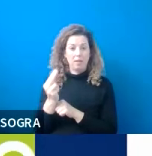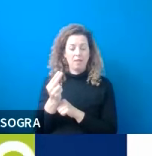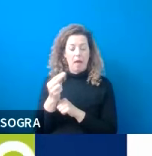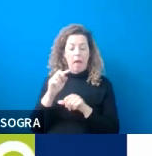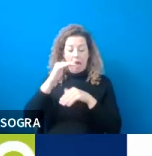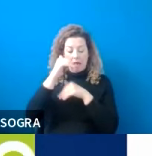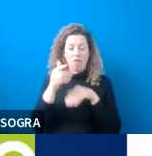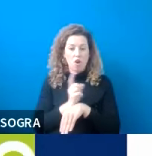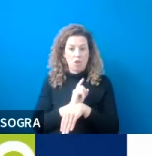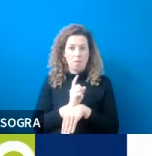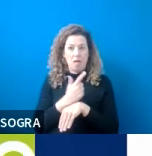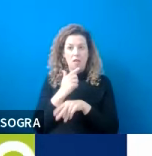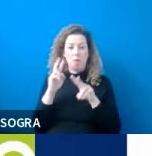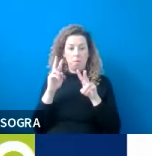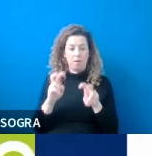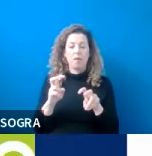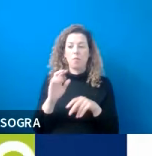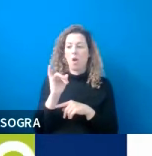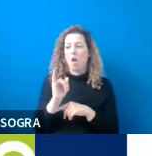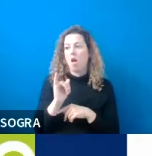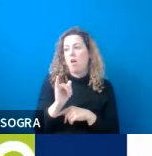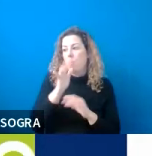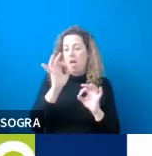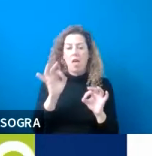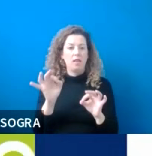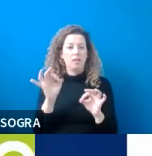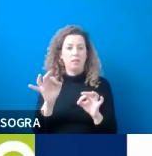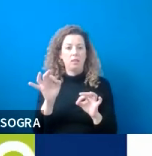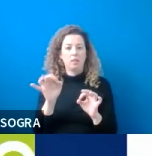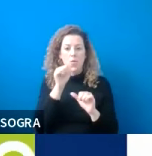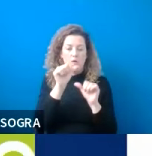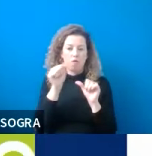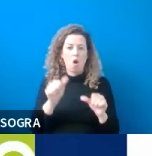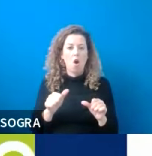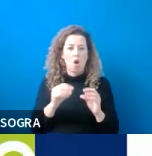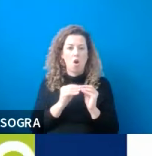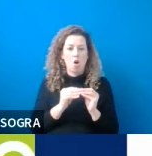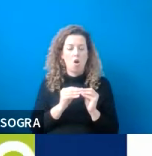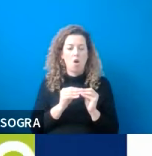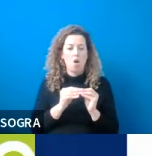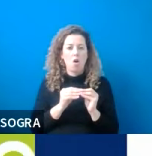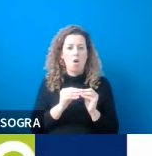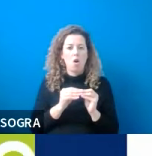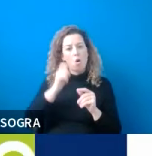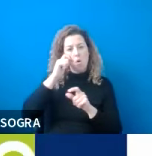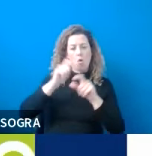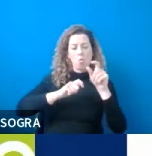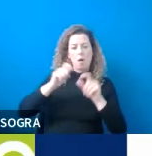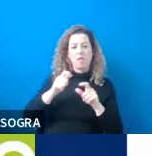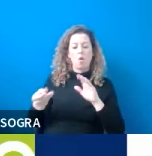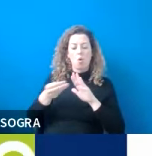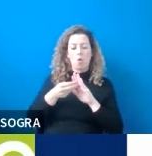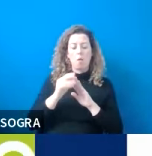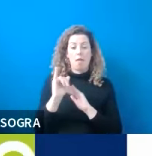temprana como decía en un principio ya tiene por definición y por manera de funcionar esta humanización incorporada